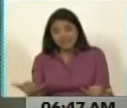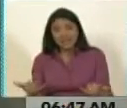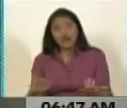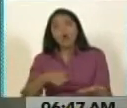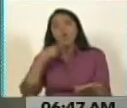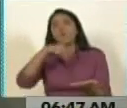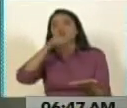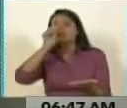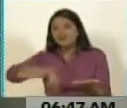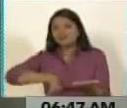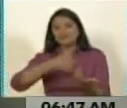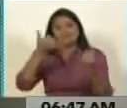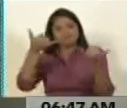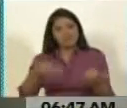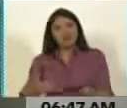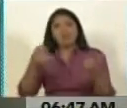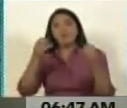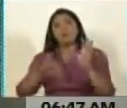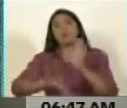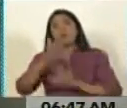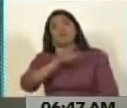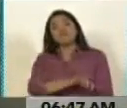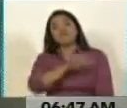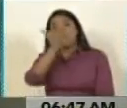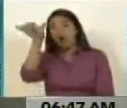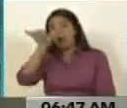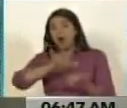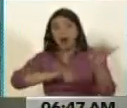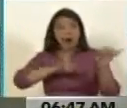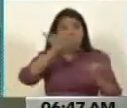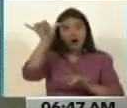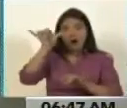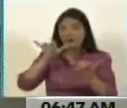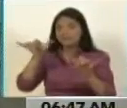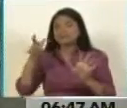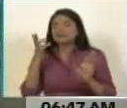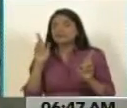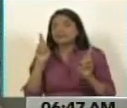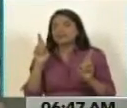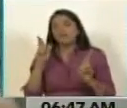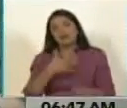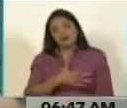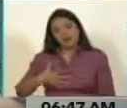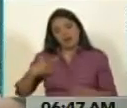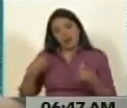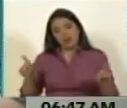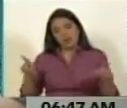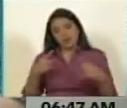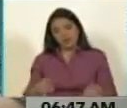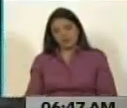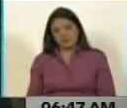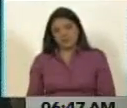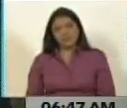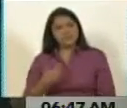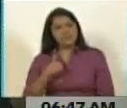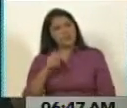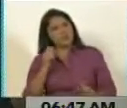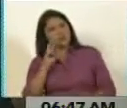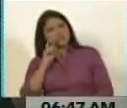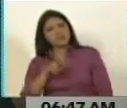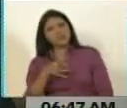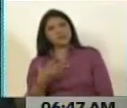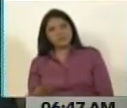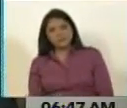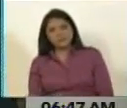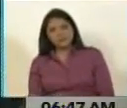contratar la posibilidad de viajar, de circular, que es una de las grandes expectativas que tiene nuestra música. A mí me llama la atención, Freddy, que